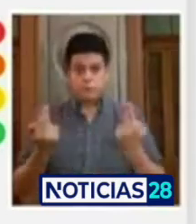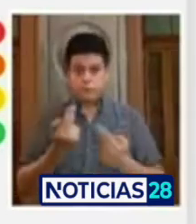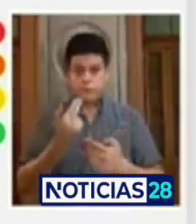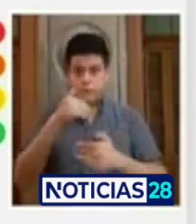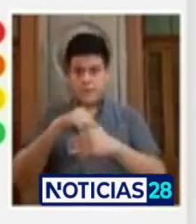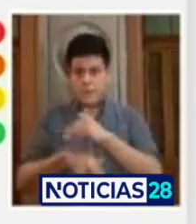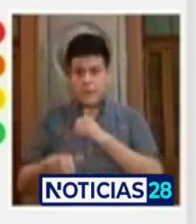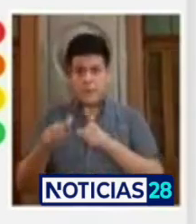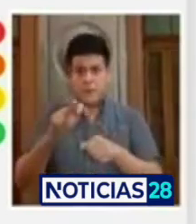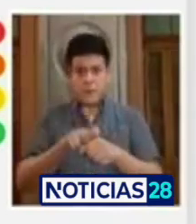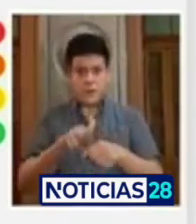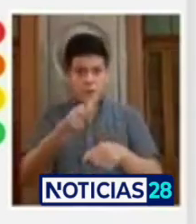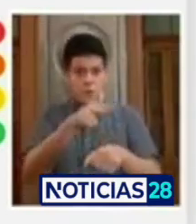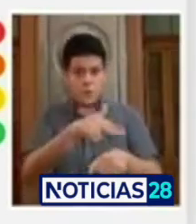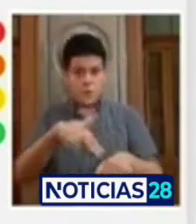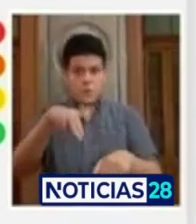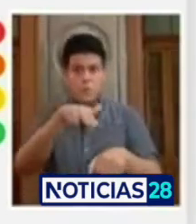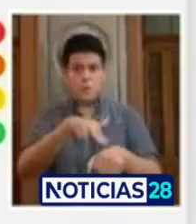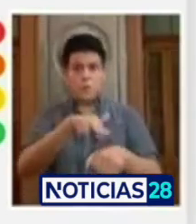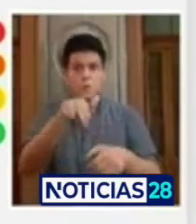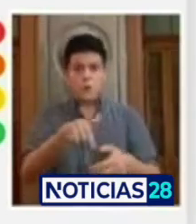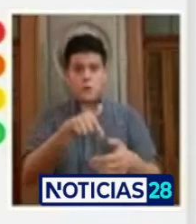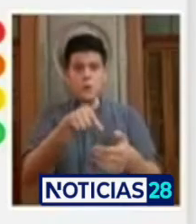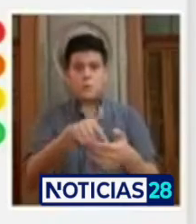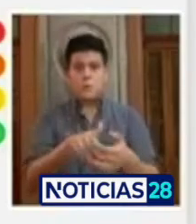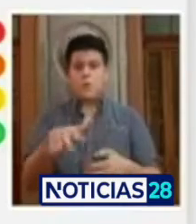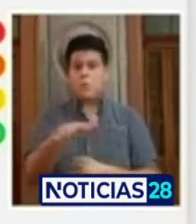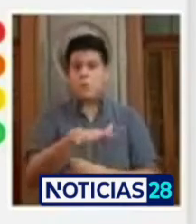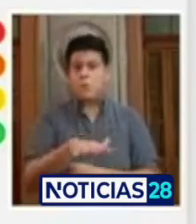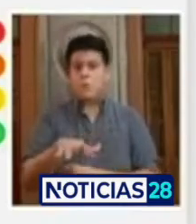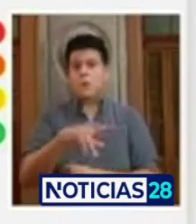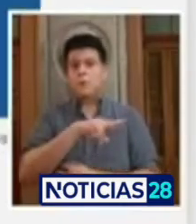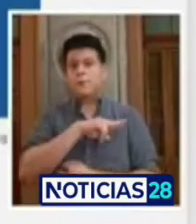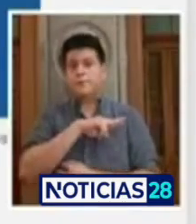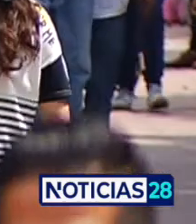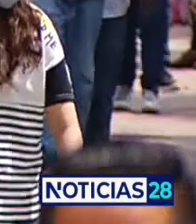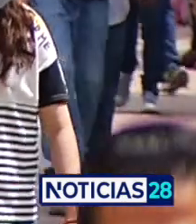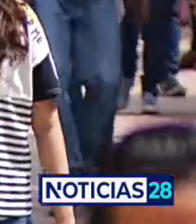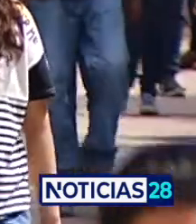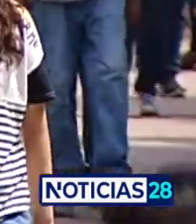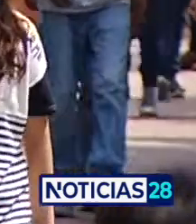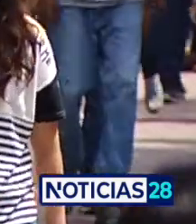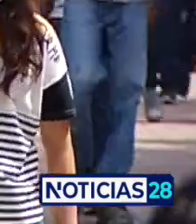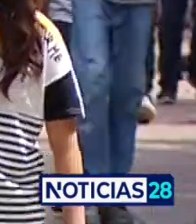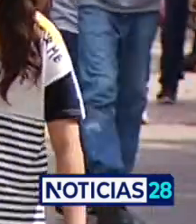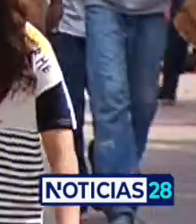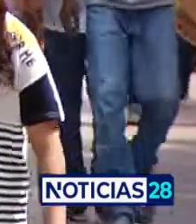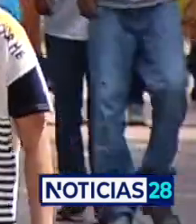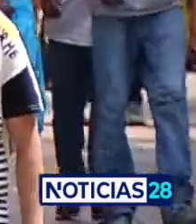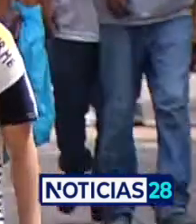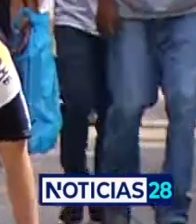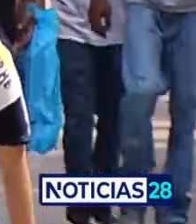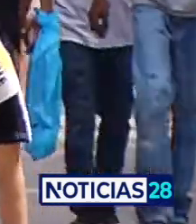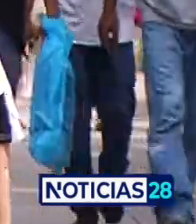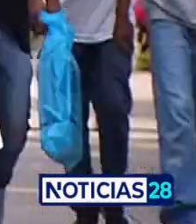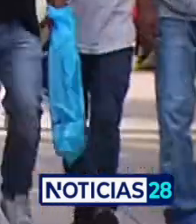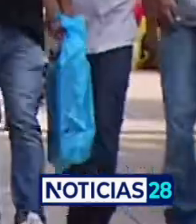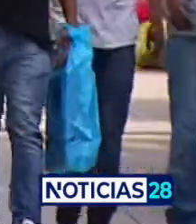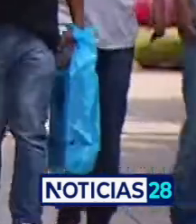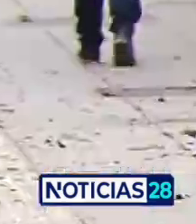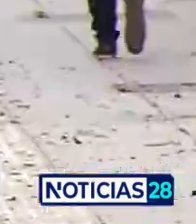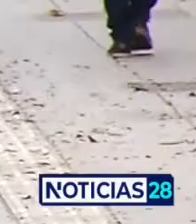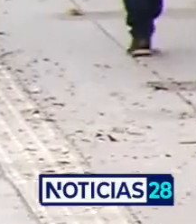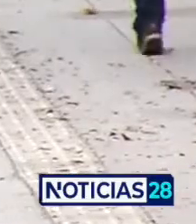en unidades públicas y privadas agregó que durante toda la pandemia han fallecido